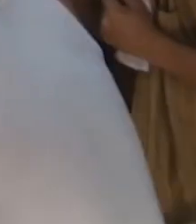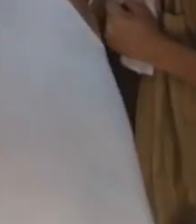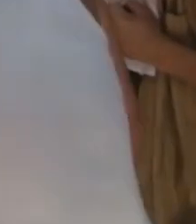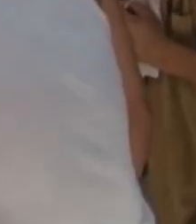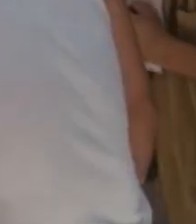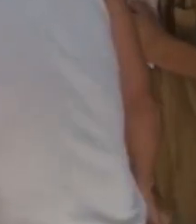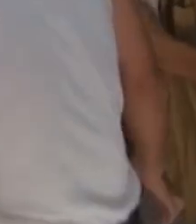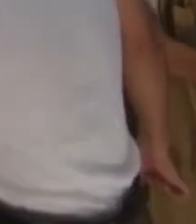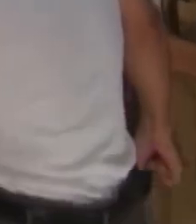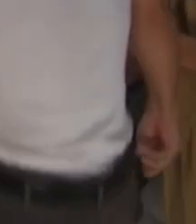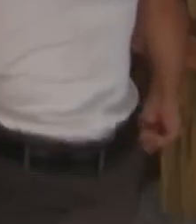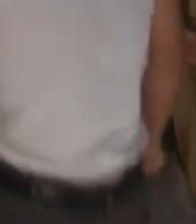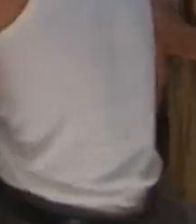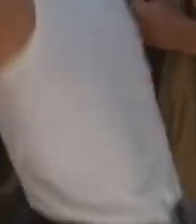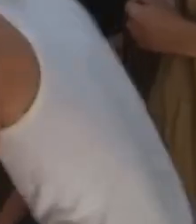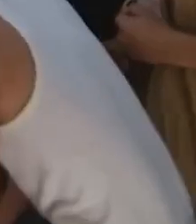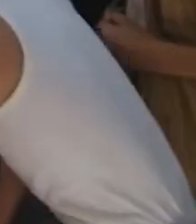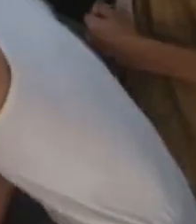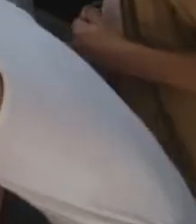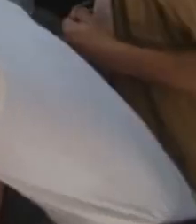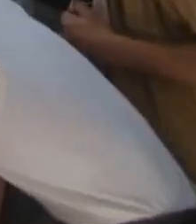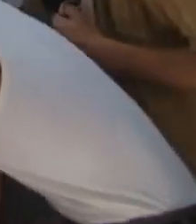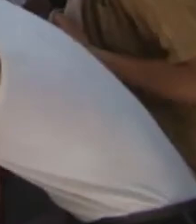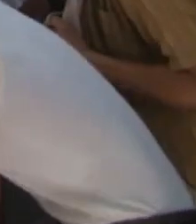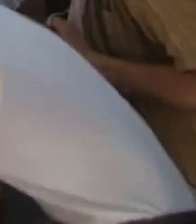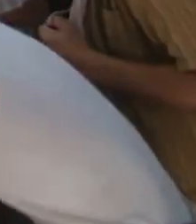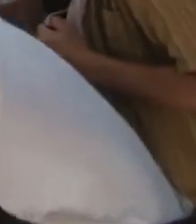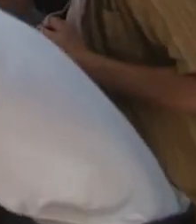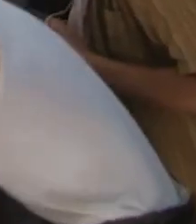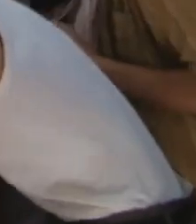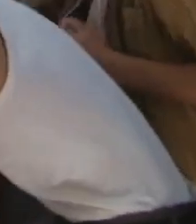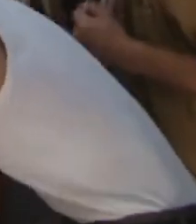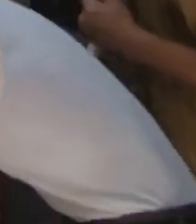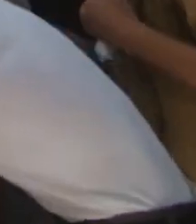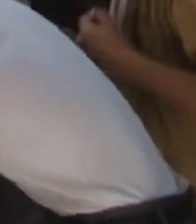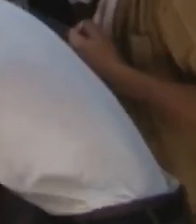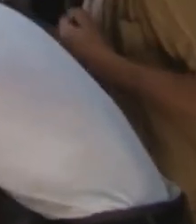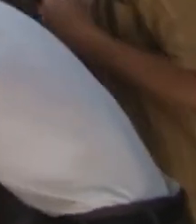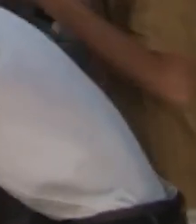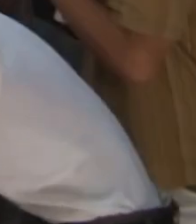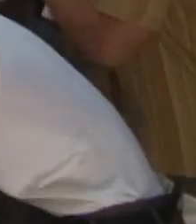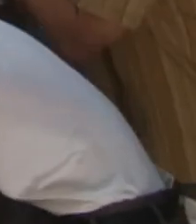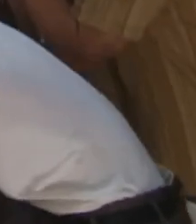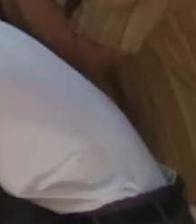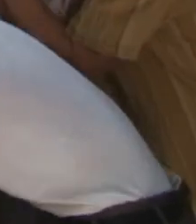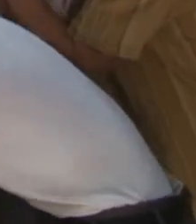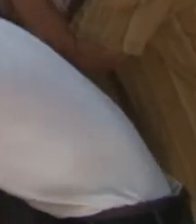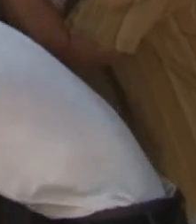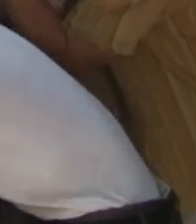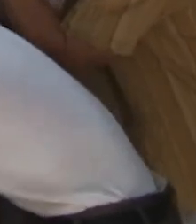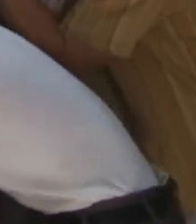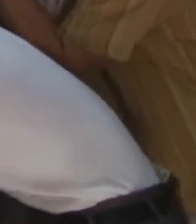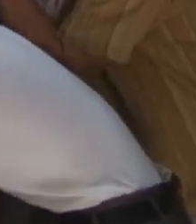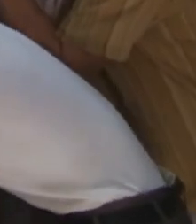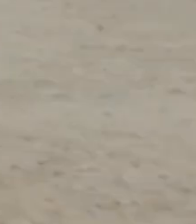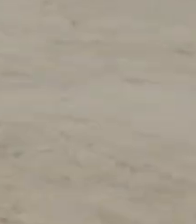¿Qué está saliendo? ¡Tú puedes, Fukuko! ¡Sí, tú puedes! ¡Sí!